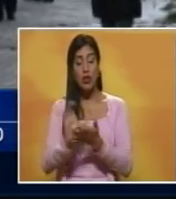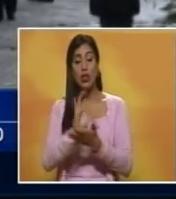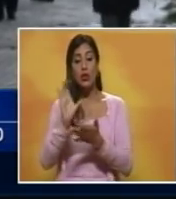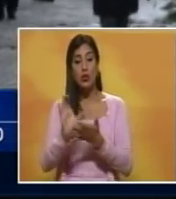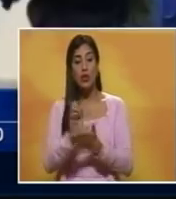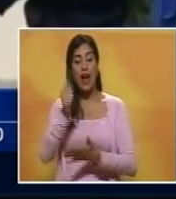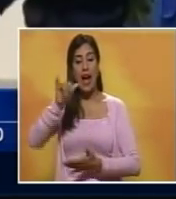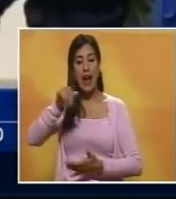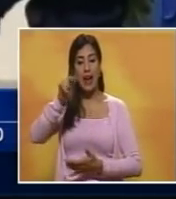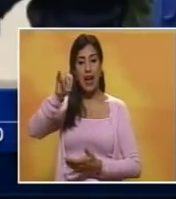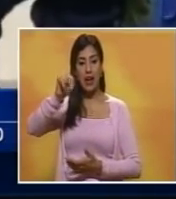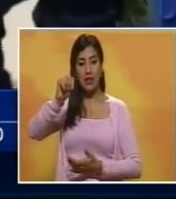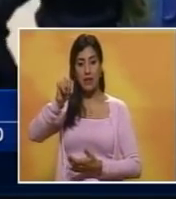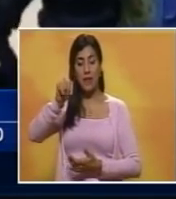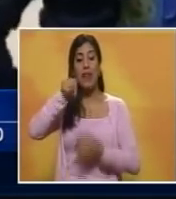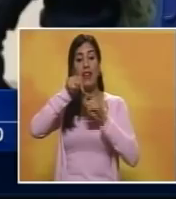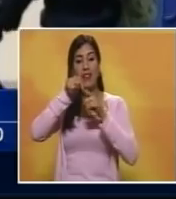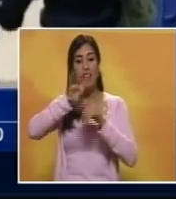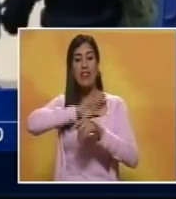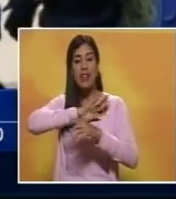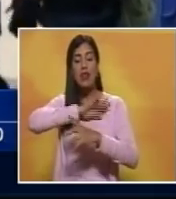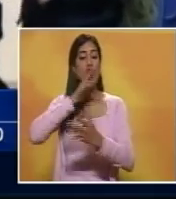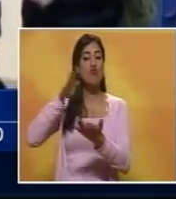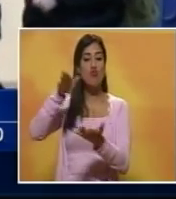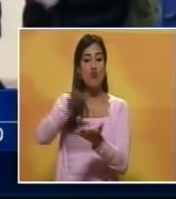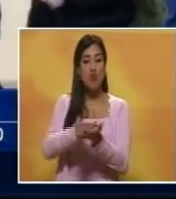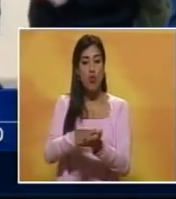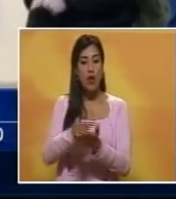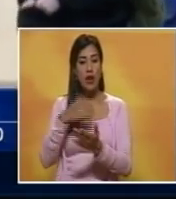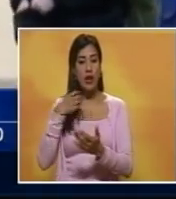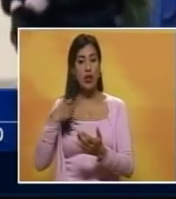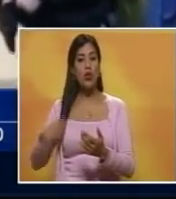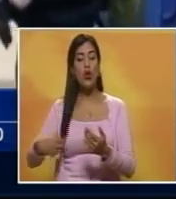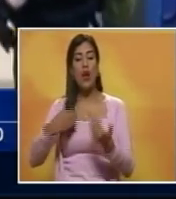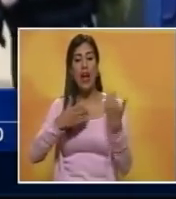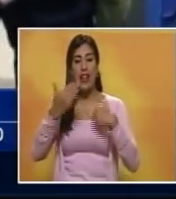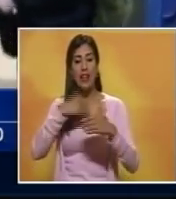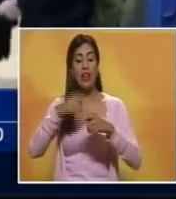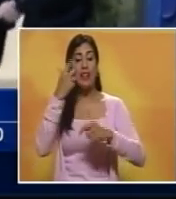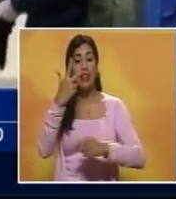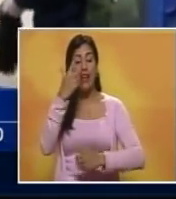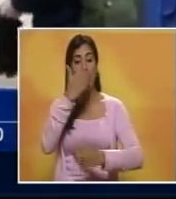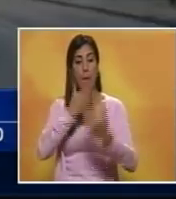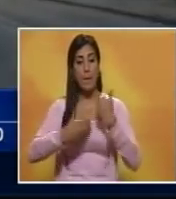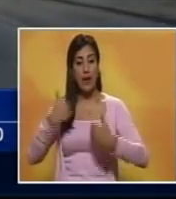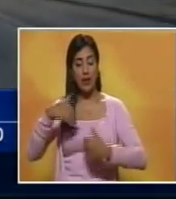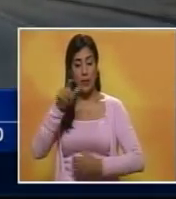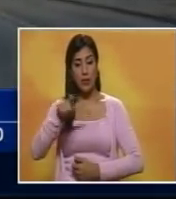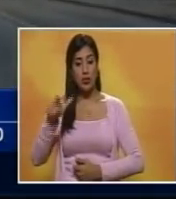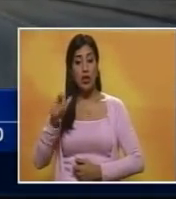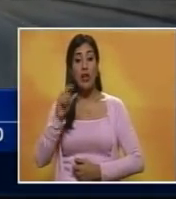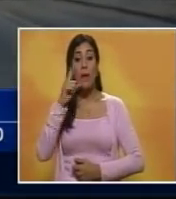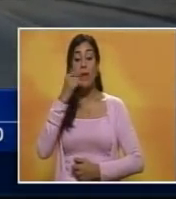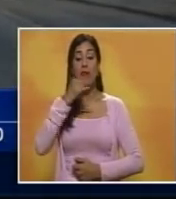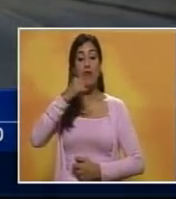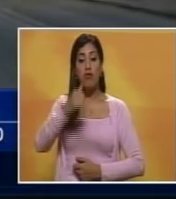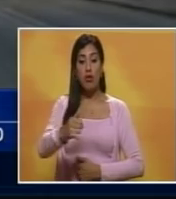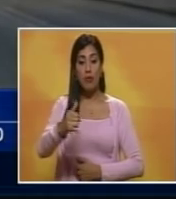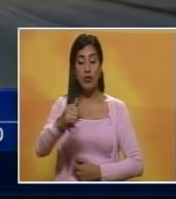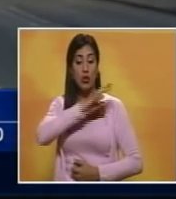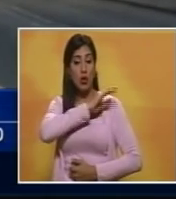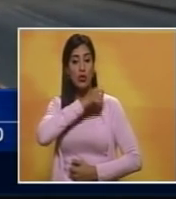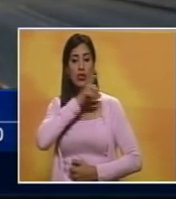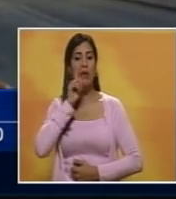de Arjánguelsk, que causó la muerte del atacante y dejó 3 oficiales heridos. Según las primeras informaciones, el